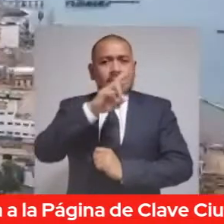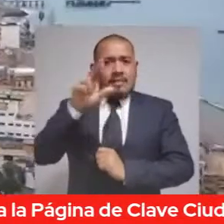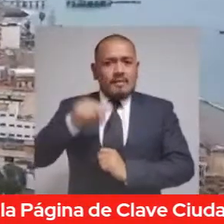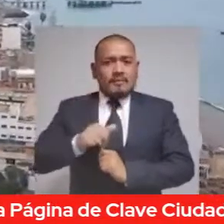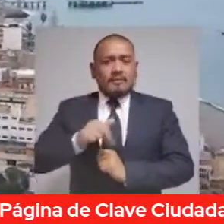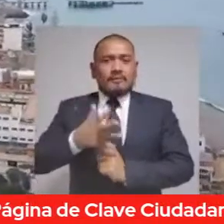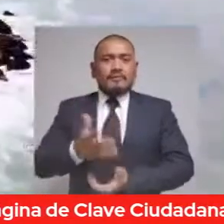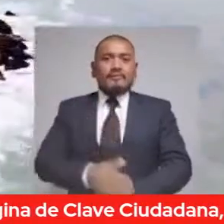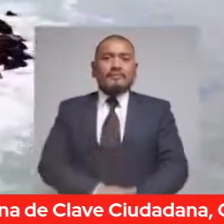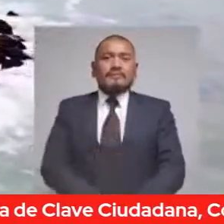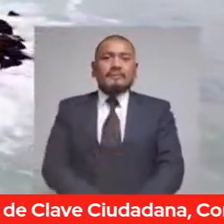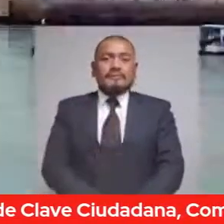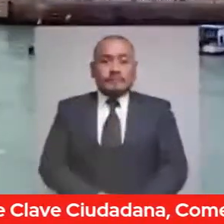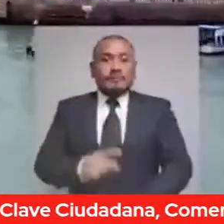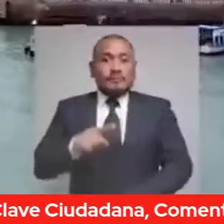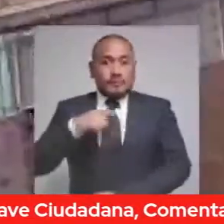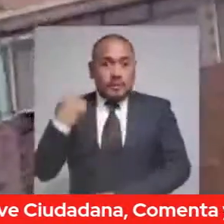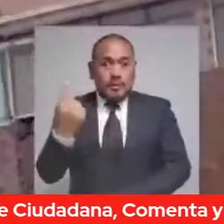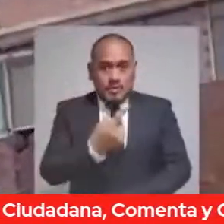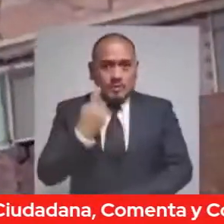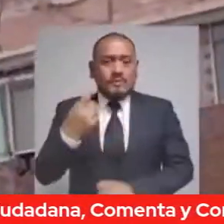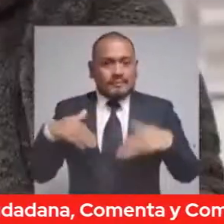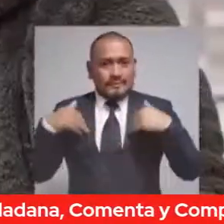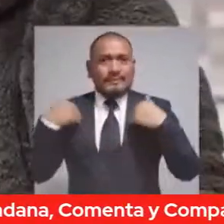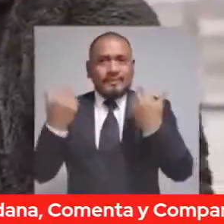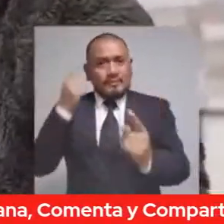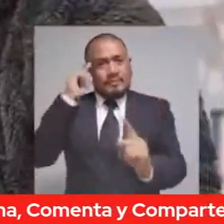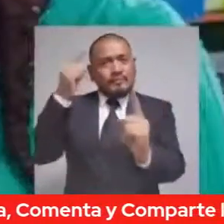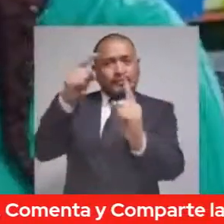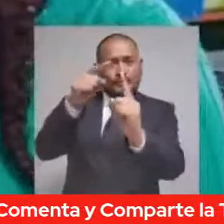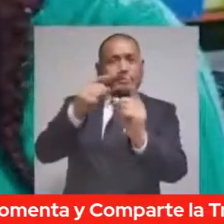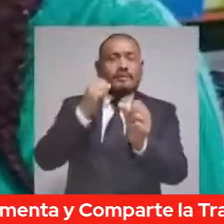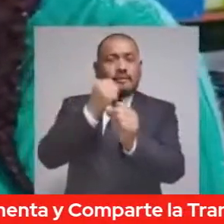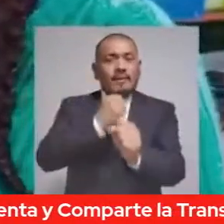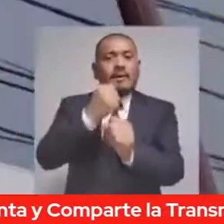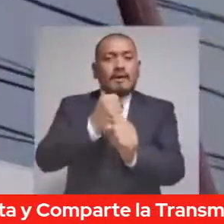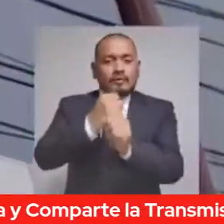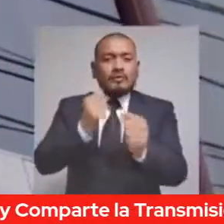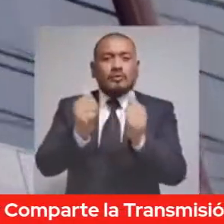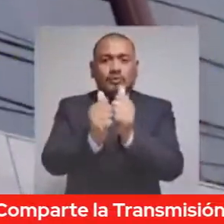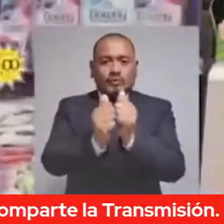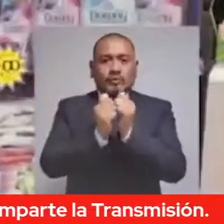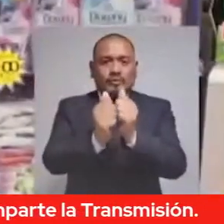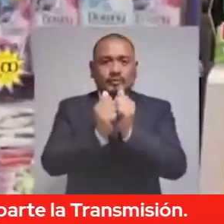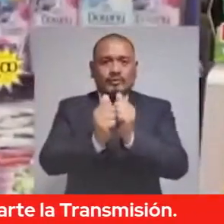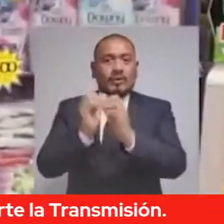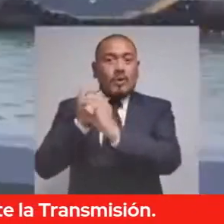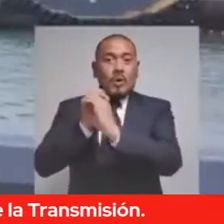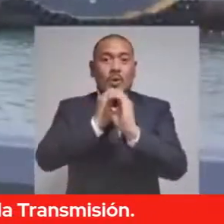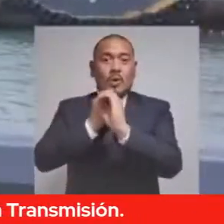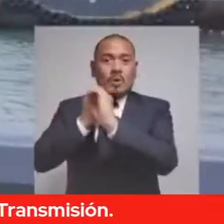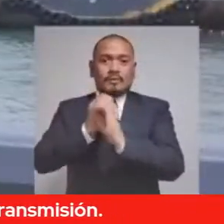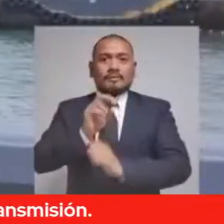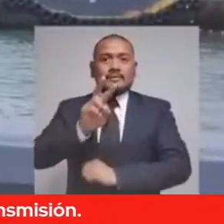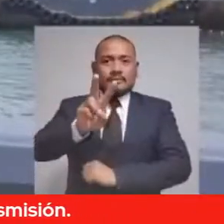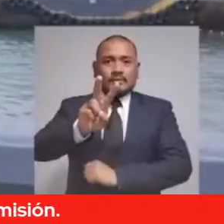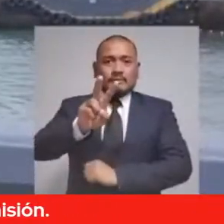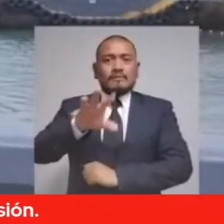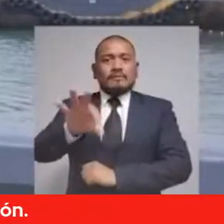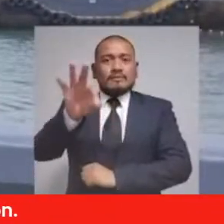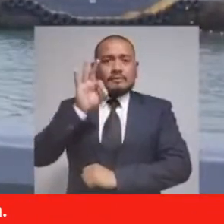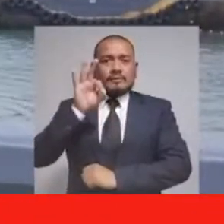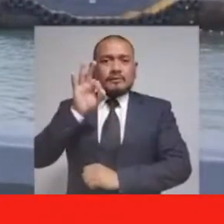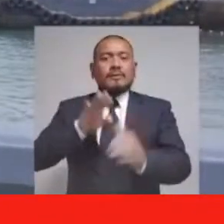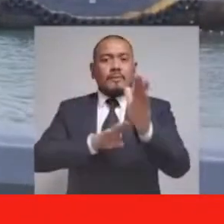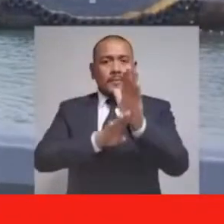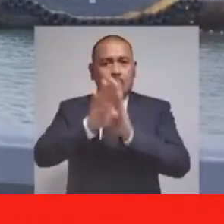todos deseamos. ¡Ya viene el cambio Callao! Pero solo lo vamos a lograr trabajando contigo. Este 2 de